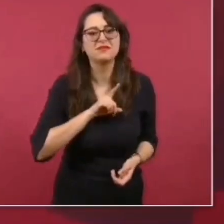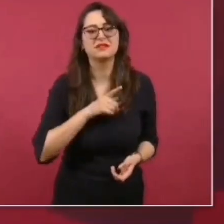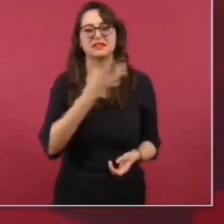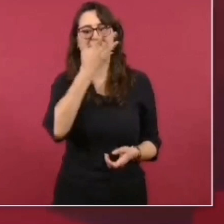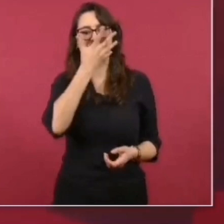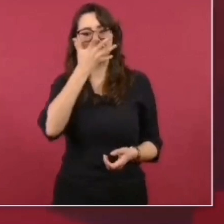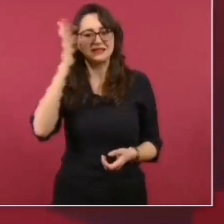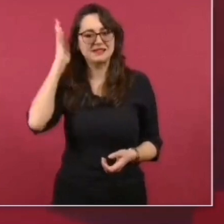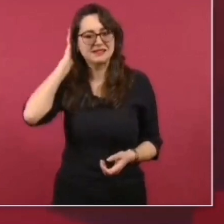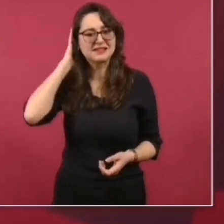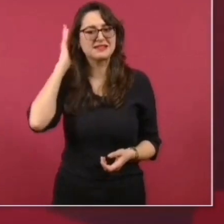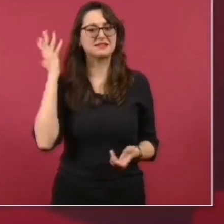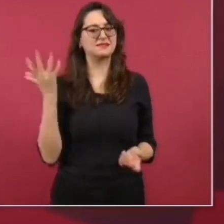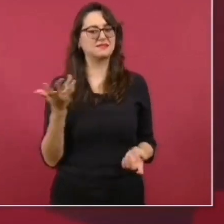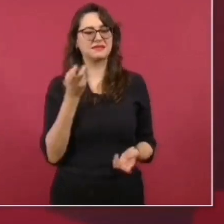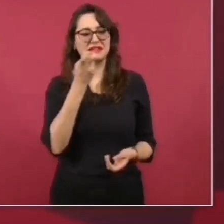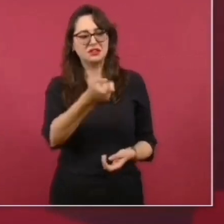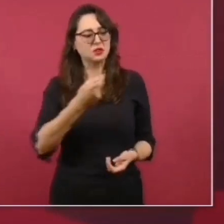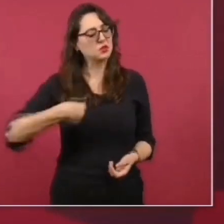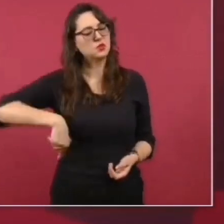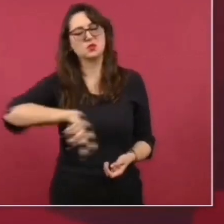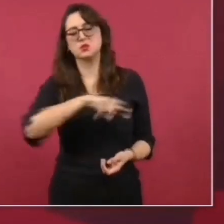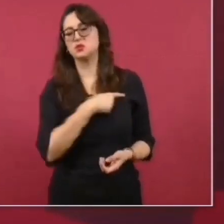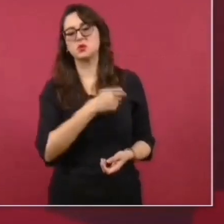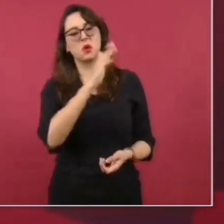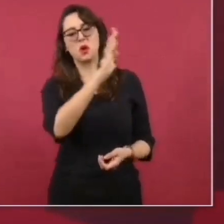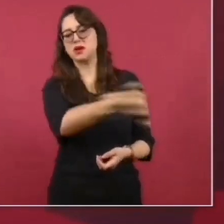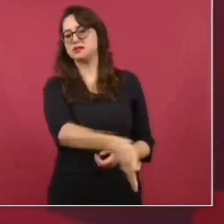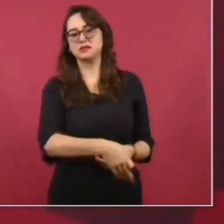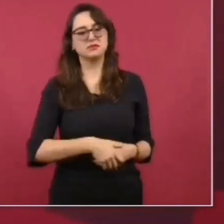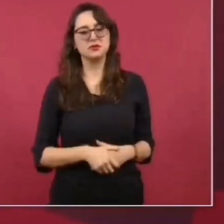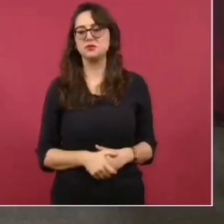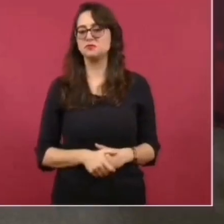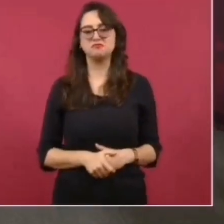son las que no aceptamos.